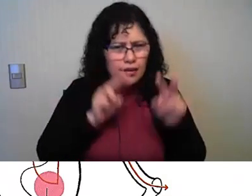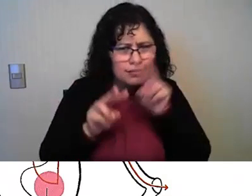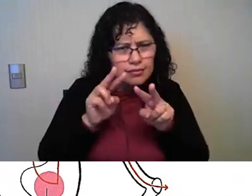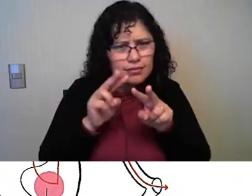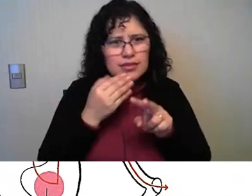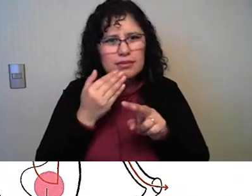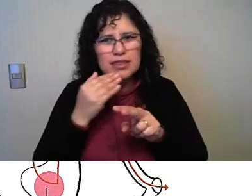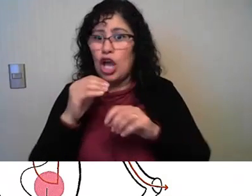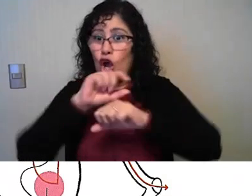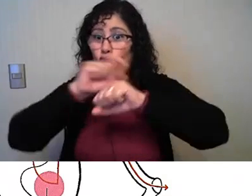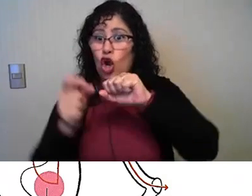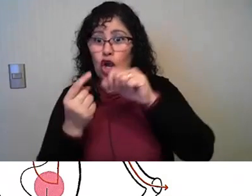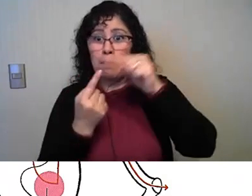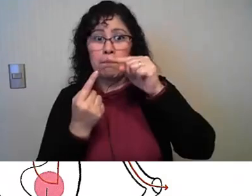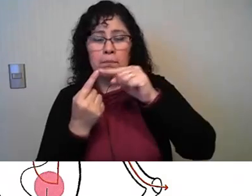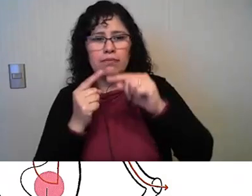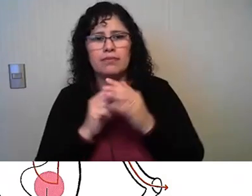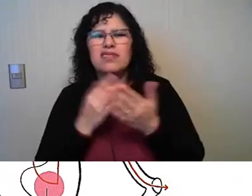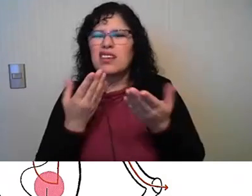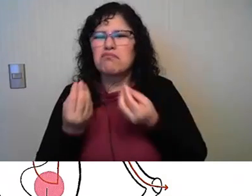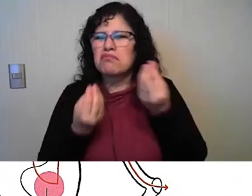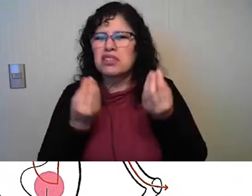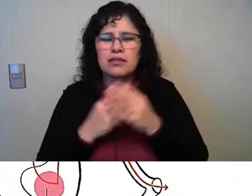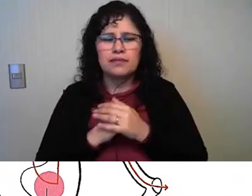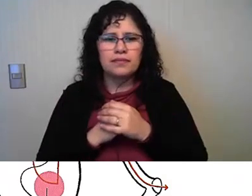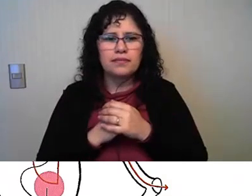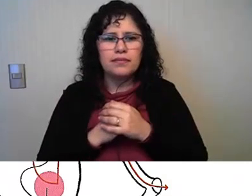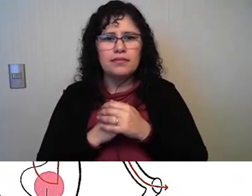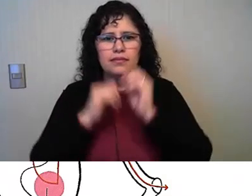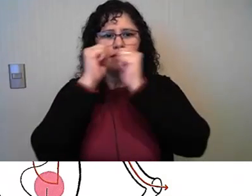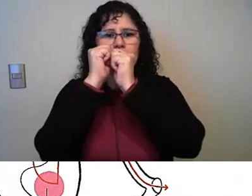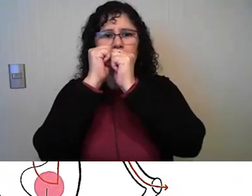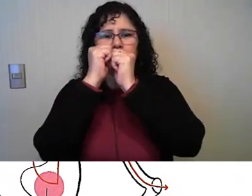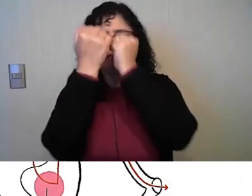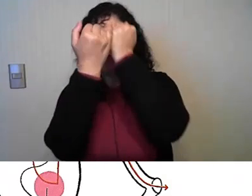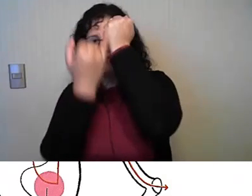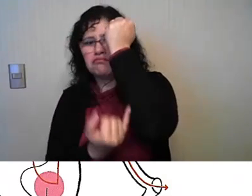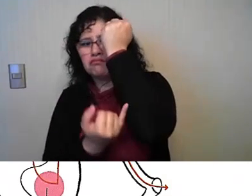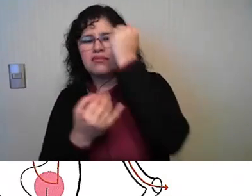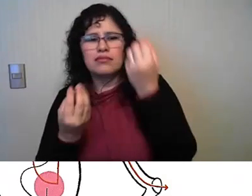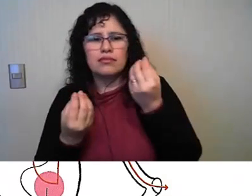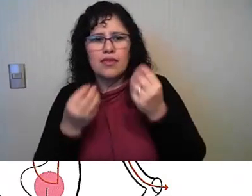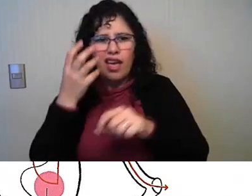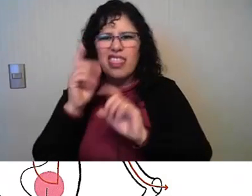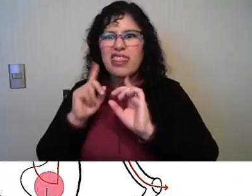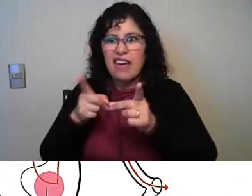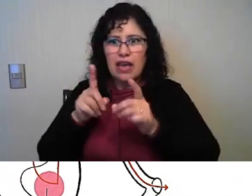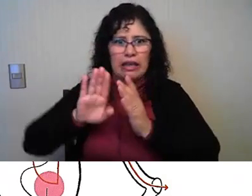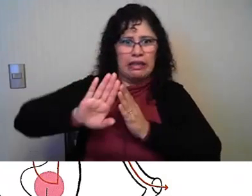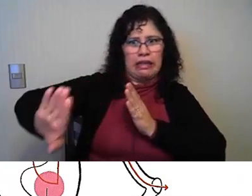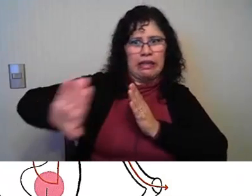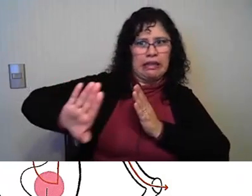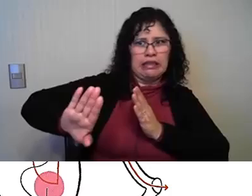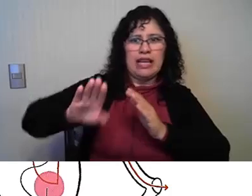córtico espinal en algún momento tiene que evitar estos puntos negros,